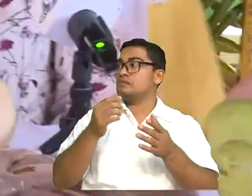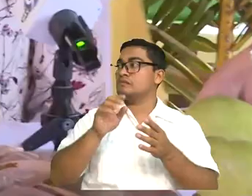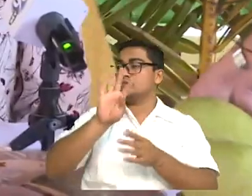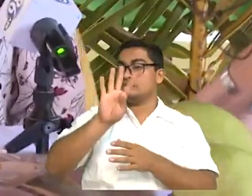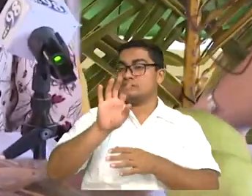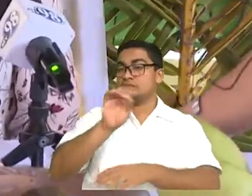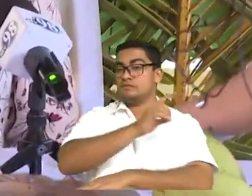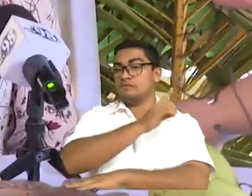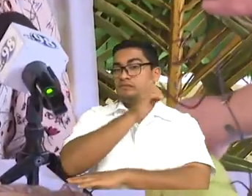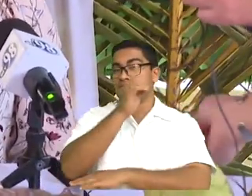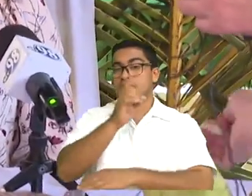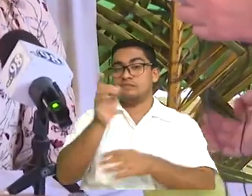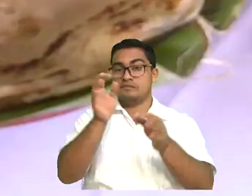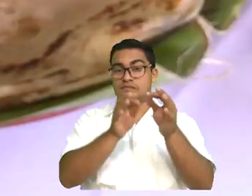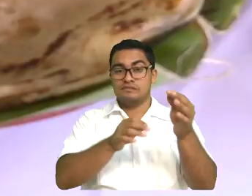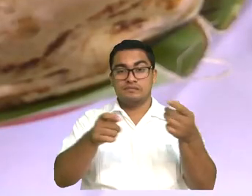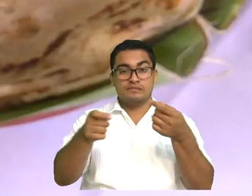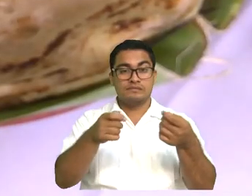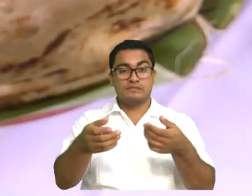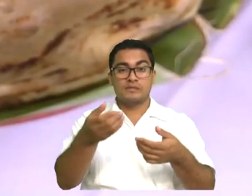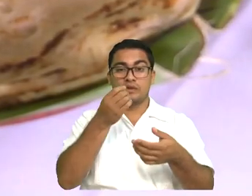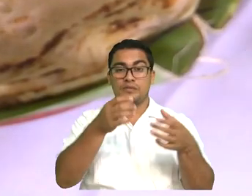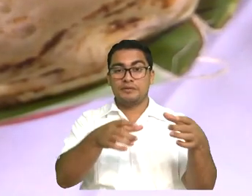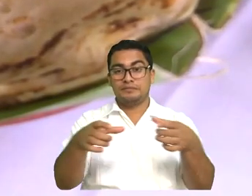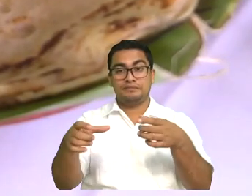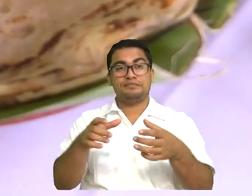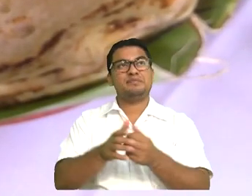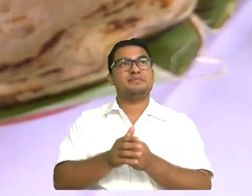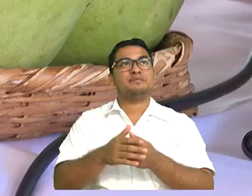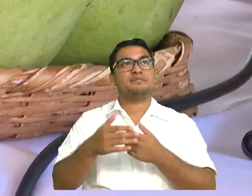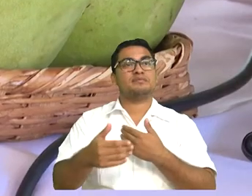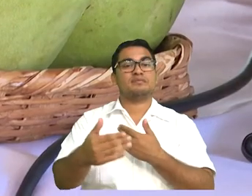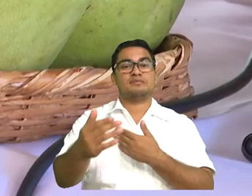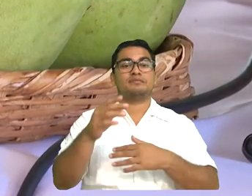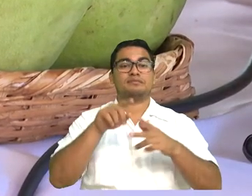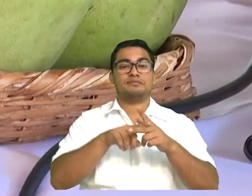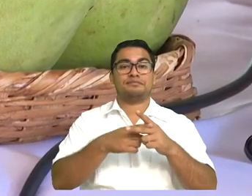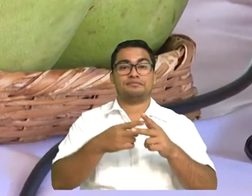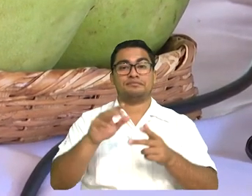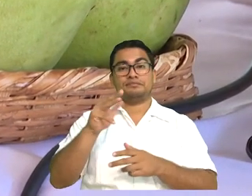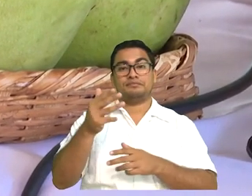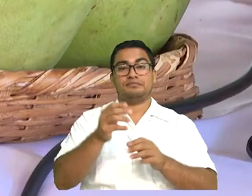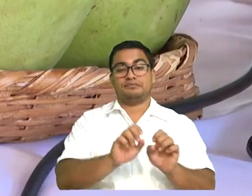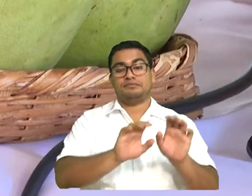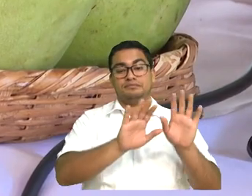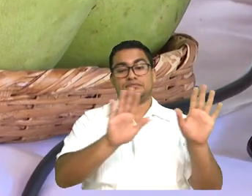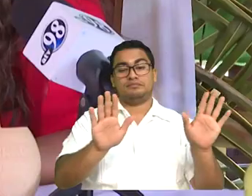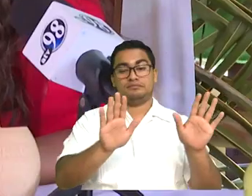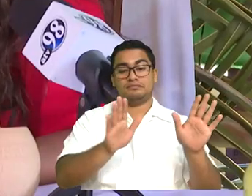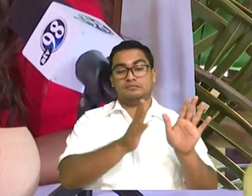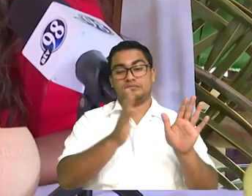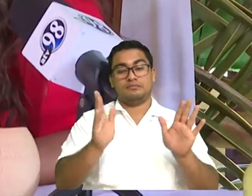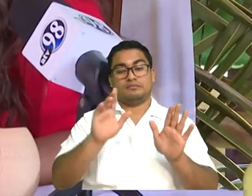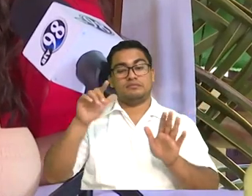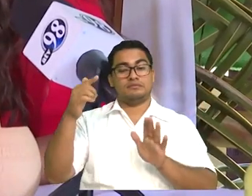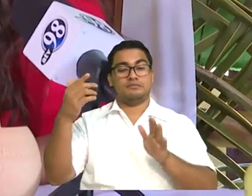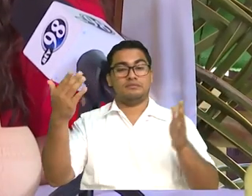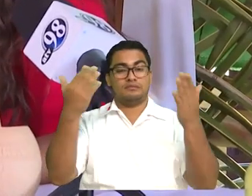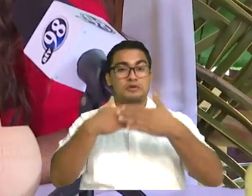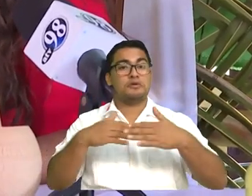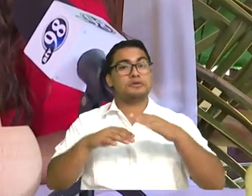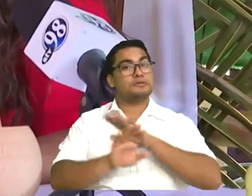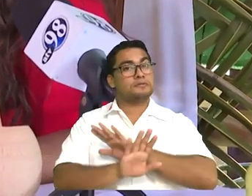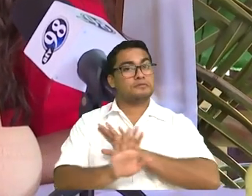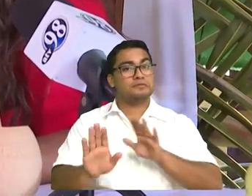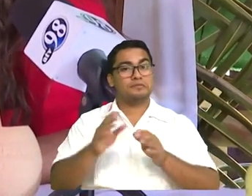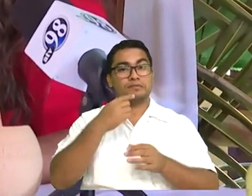de Reconciliación camina hacia la paz. Vamos a estar abiertos a partir de las 9 de la mañana hasta las 7 de la noche y vamos a